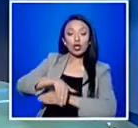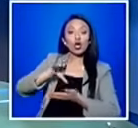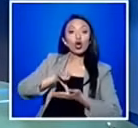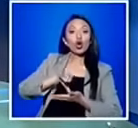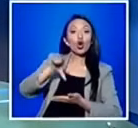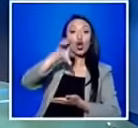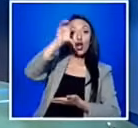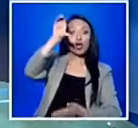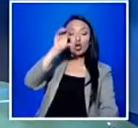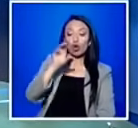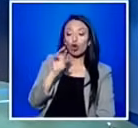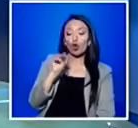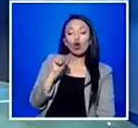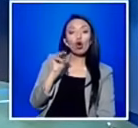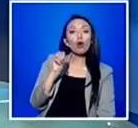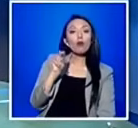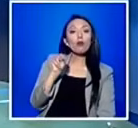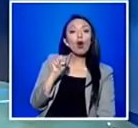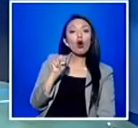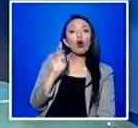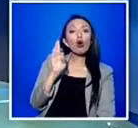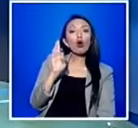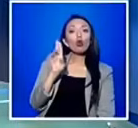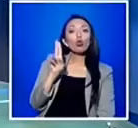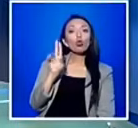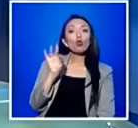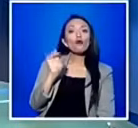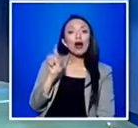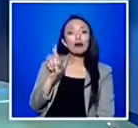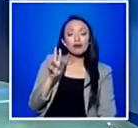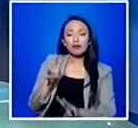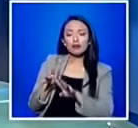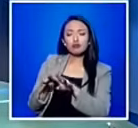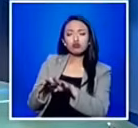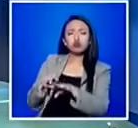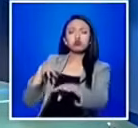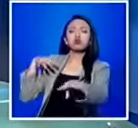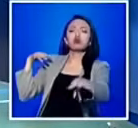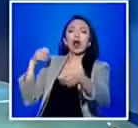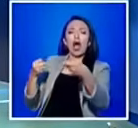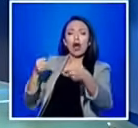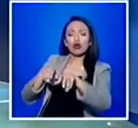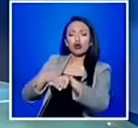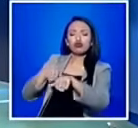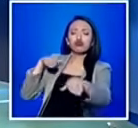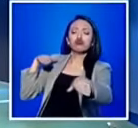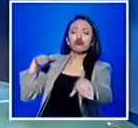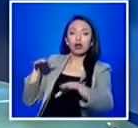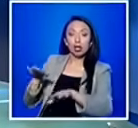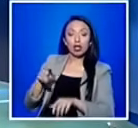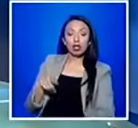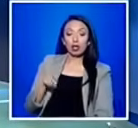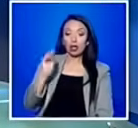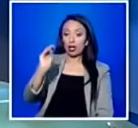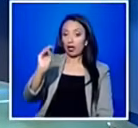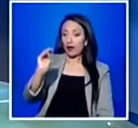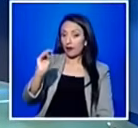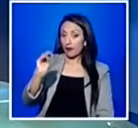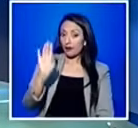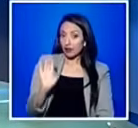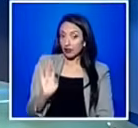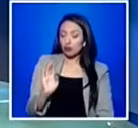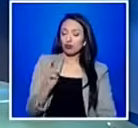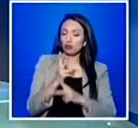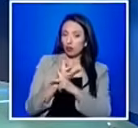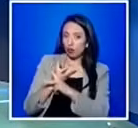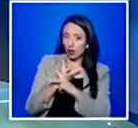Montúfar. Recordemos que también, como ya hay el regreso a clases, se forman largas filas, así que por favor, desde el Montúfar hasta el Instituto Tecnológico Universitario, así